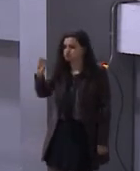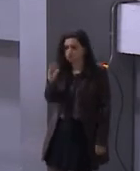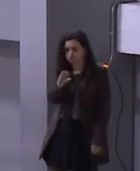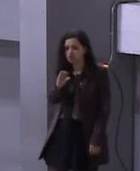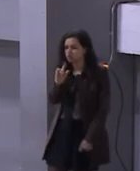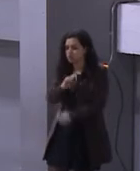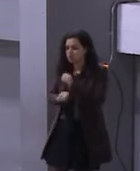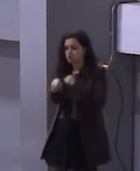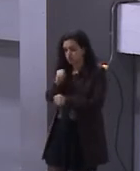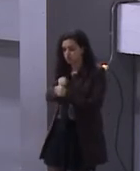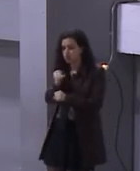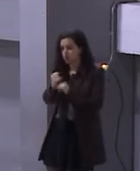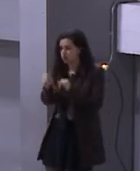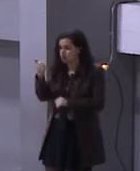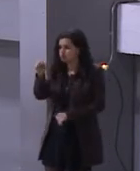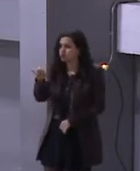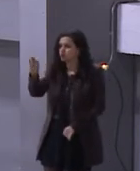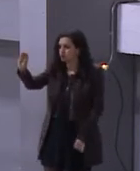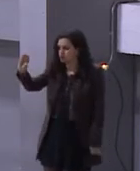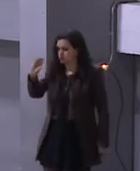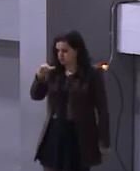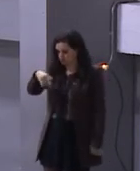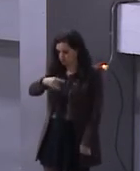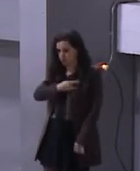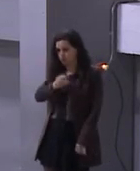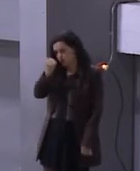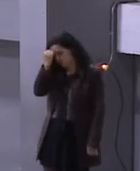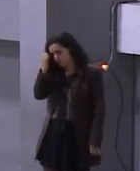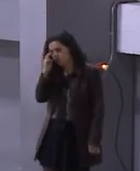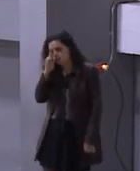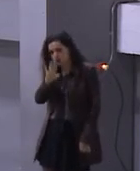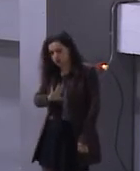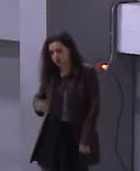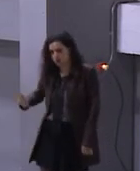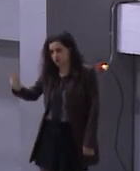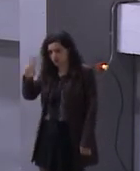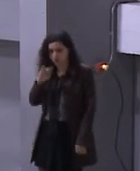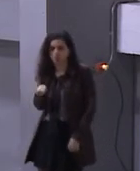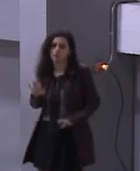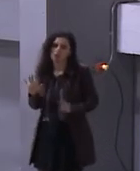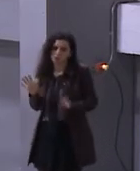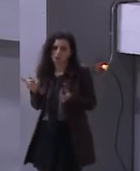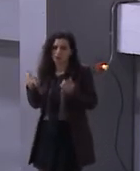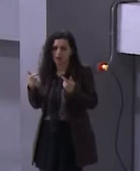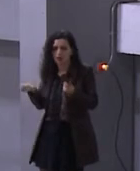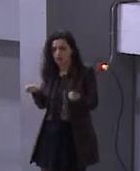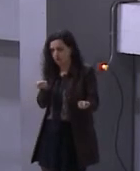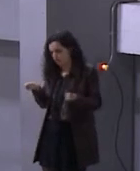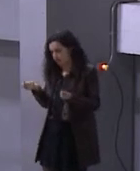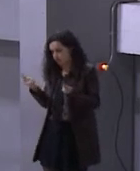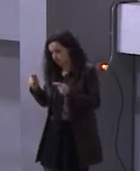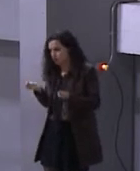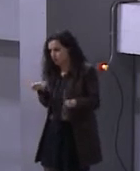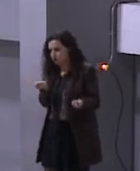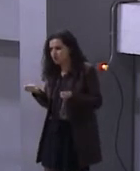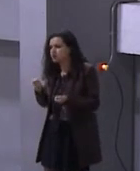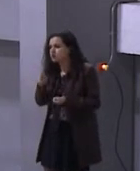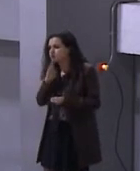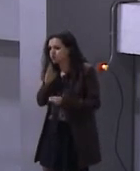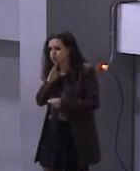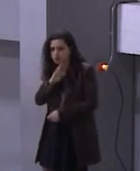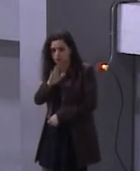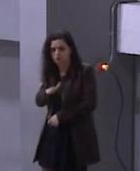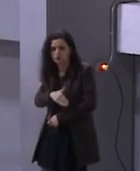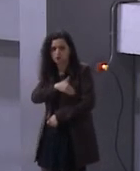del año pasado a la Universidad Pedagógica Nacional. Sin embargo, pues eso también estaba regulado por parte del Ministerio